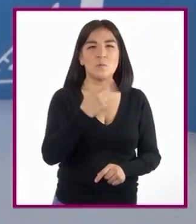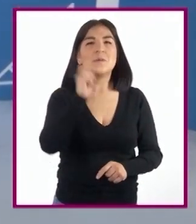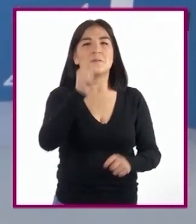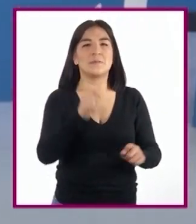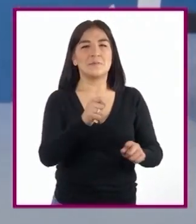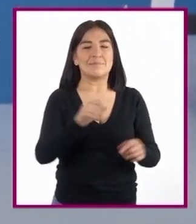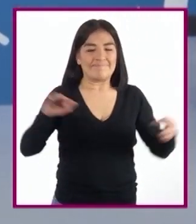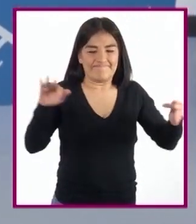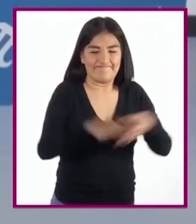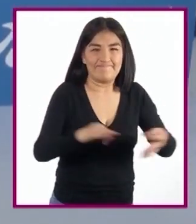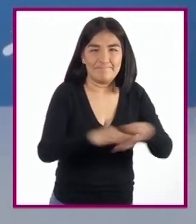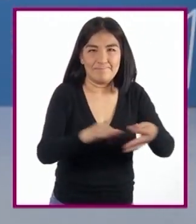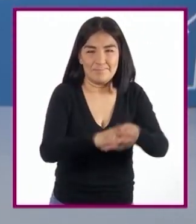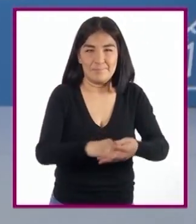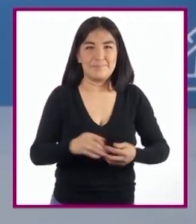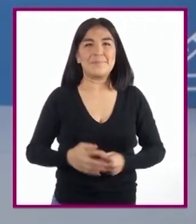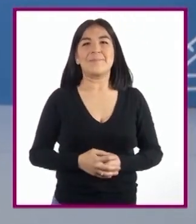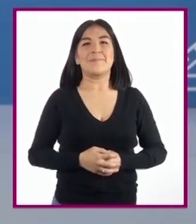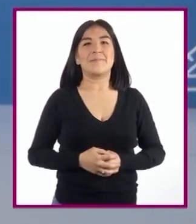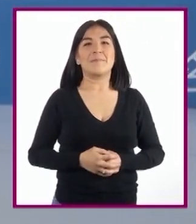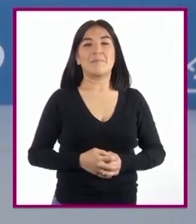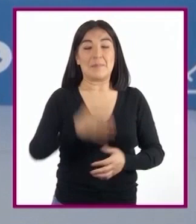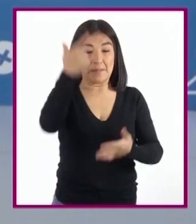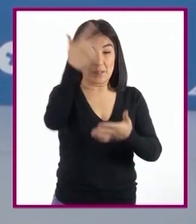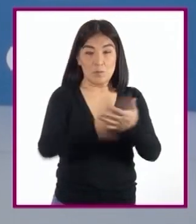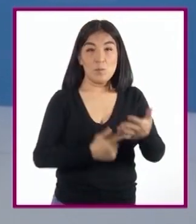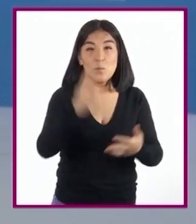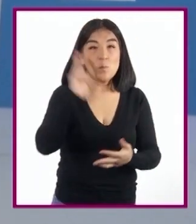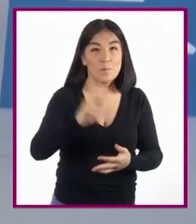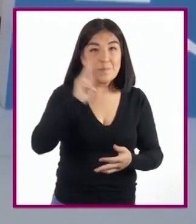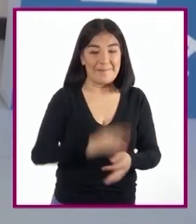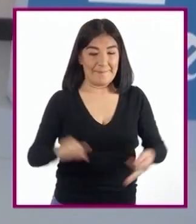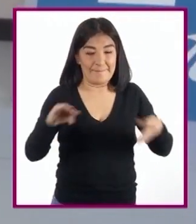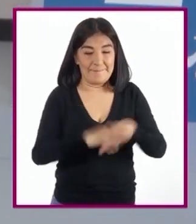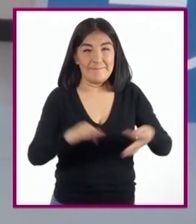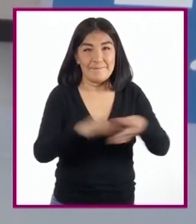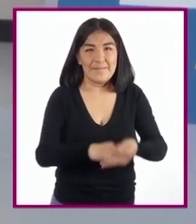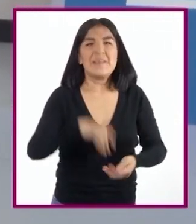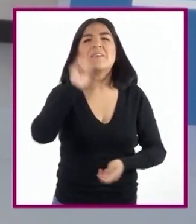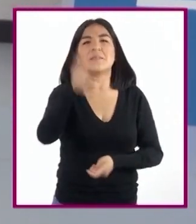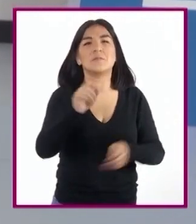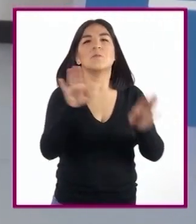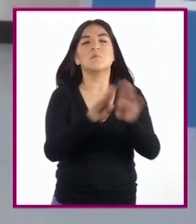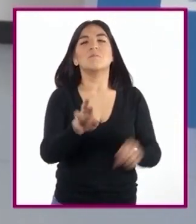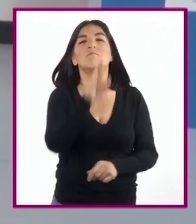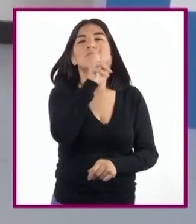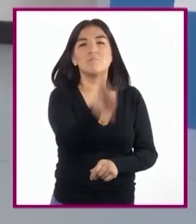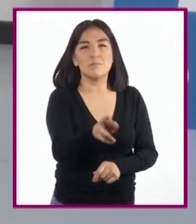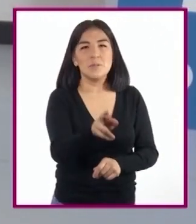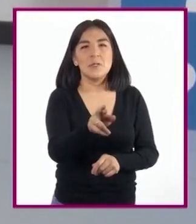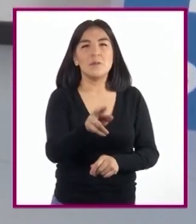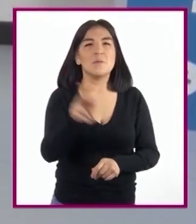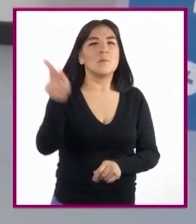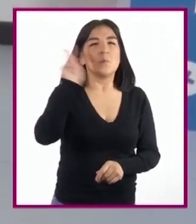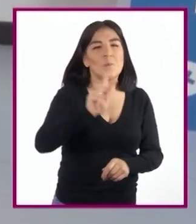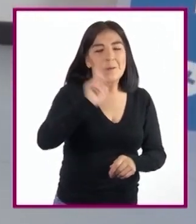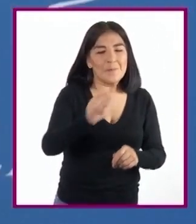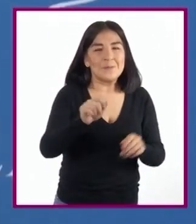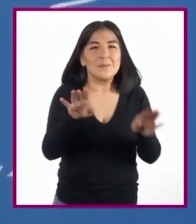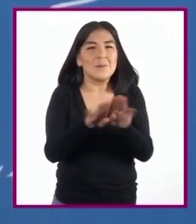enfoque frecuencial. El cálculo de la probabilidad frecuencial requiere obtener datos de un experimento